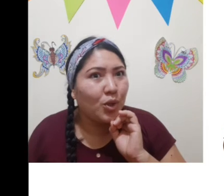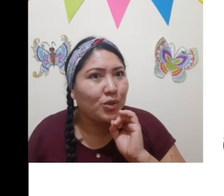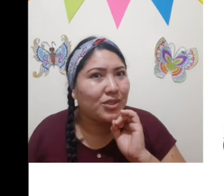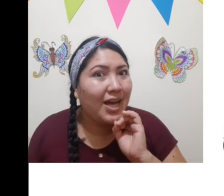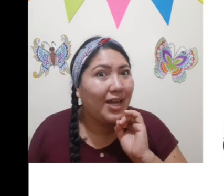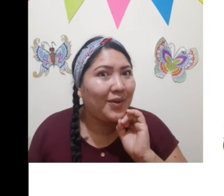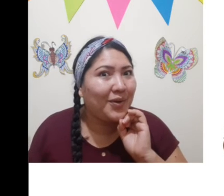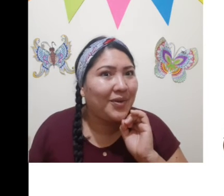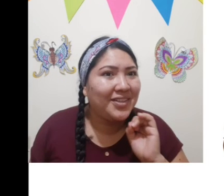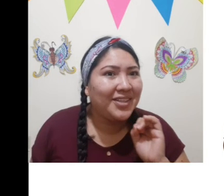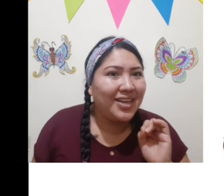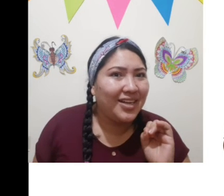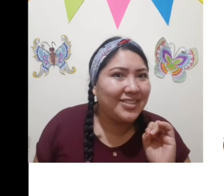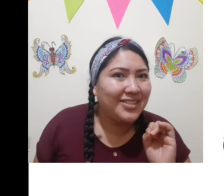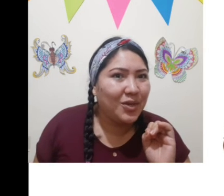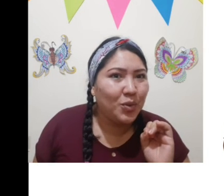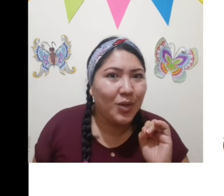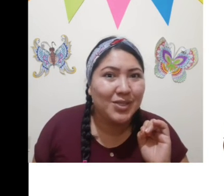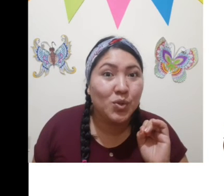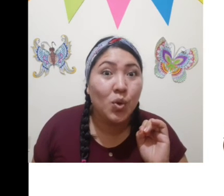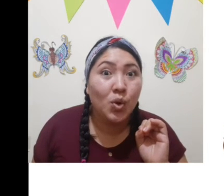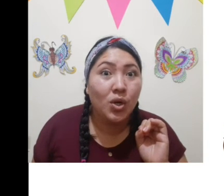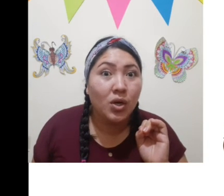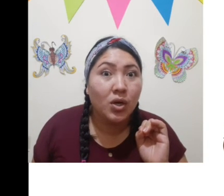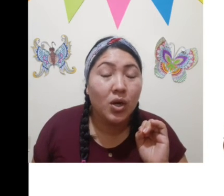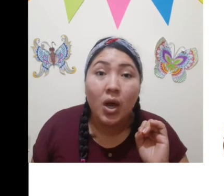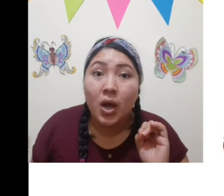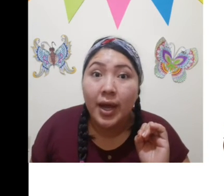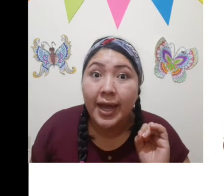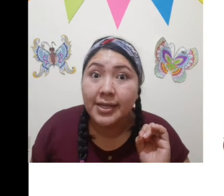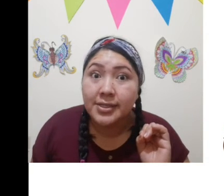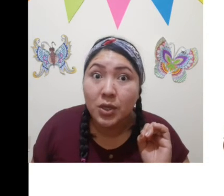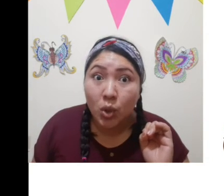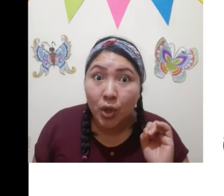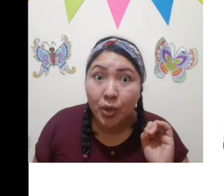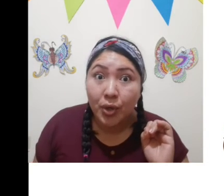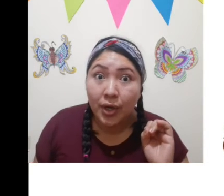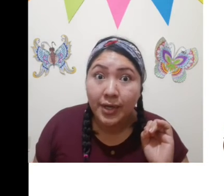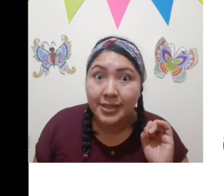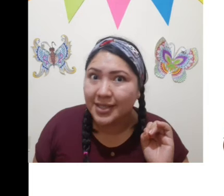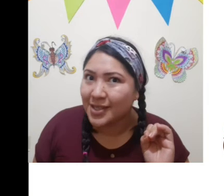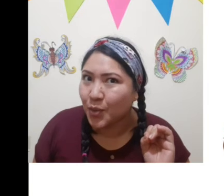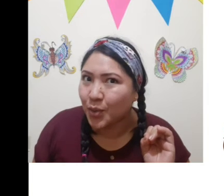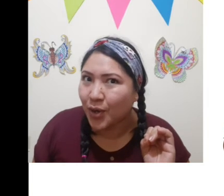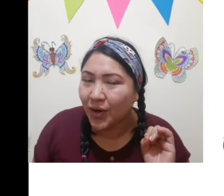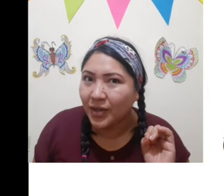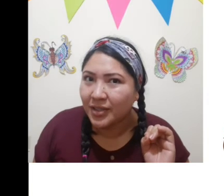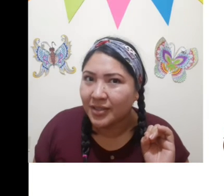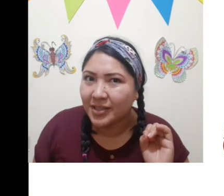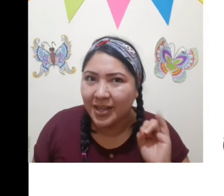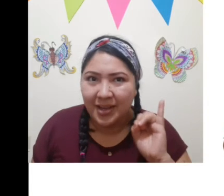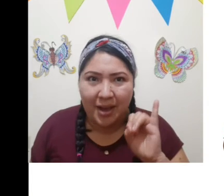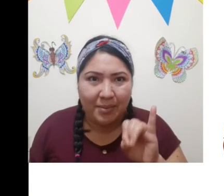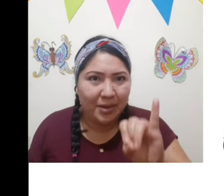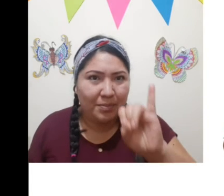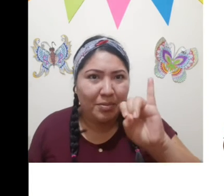el círculo rosado en el círculo azul en el círculo rojo está seguro